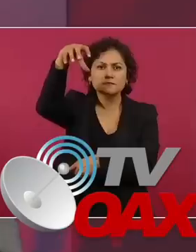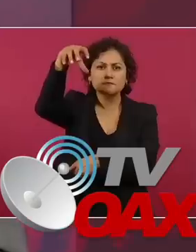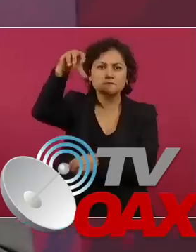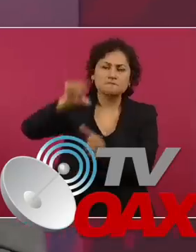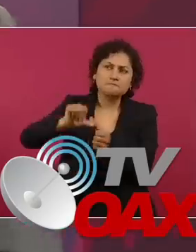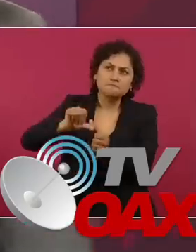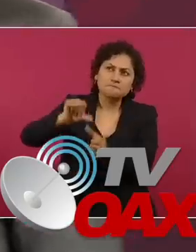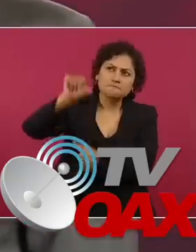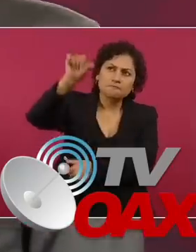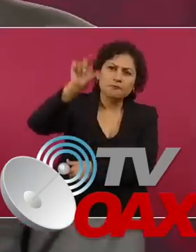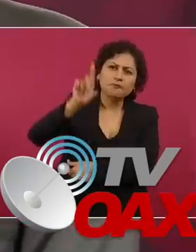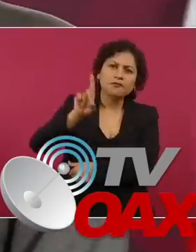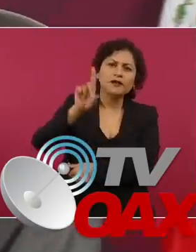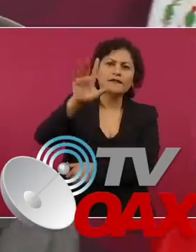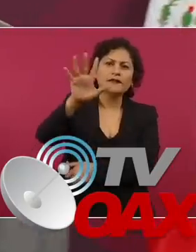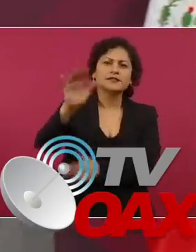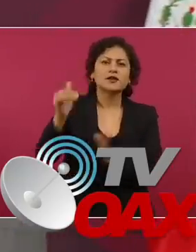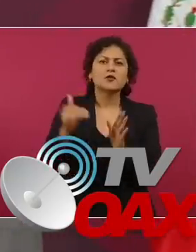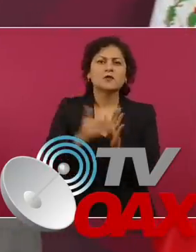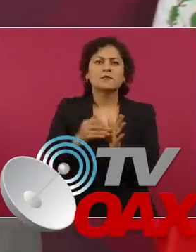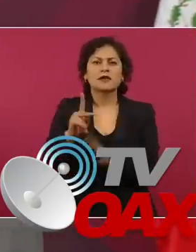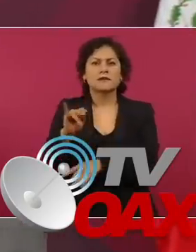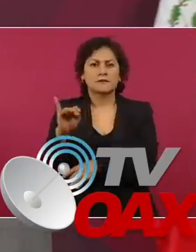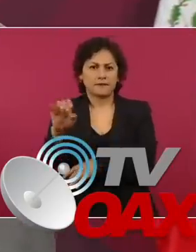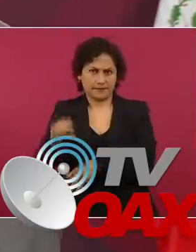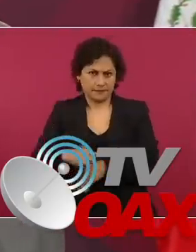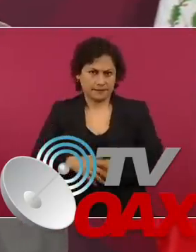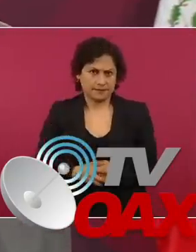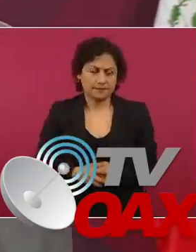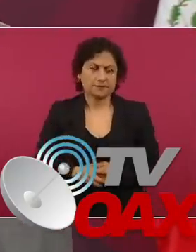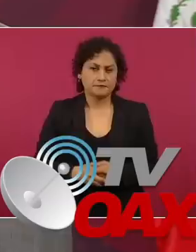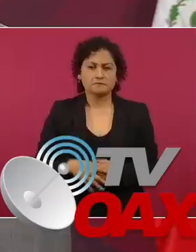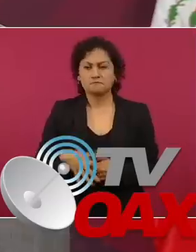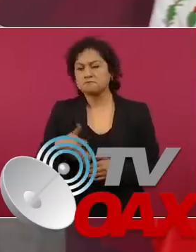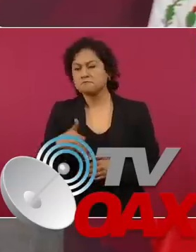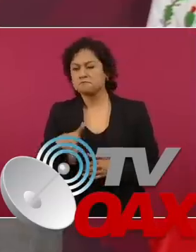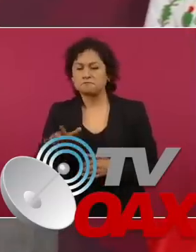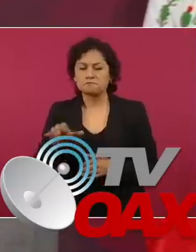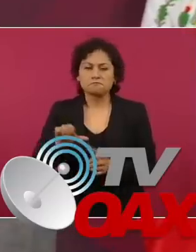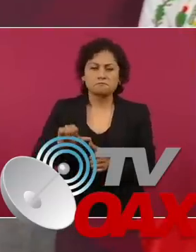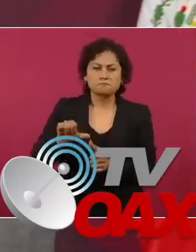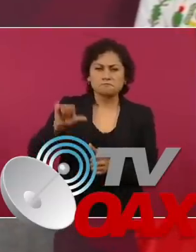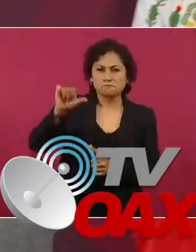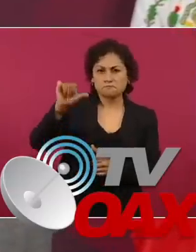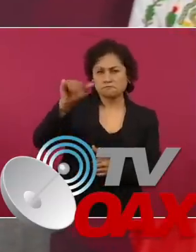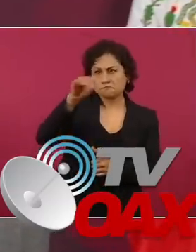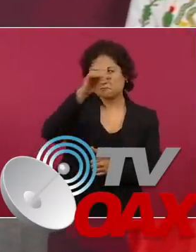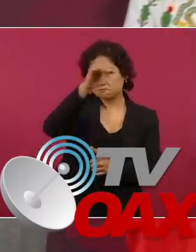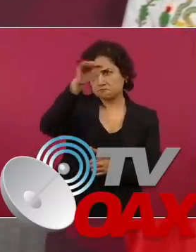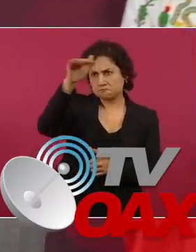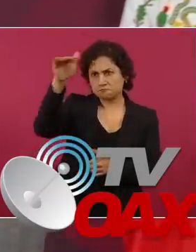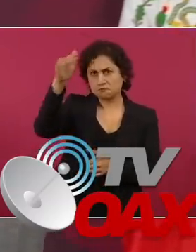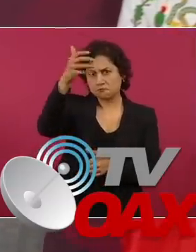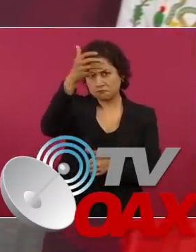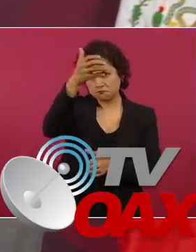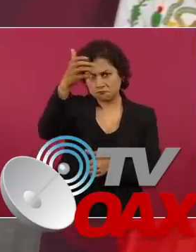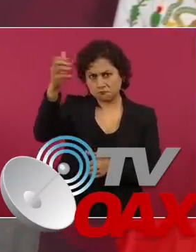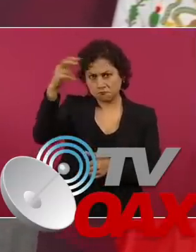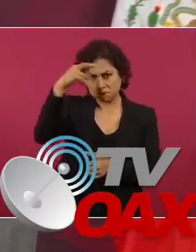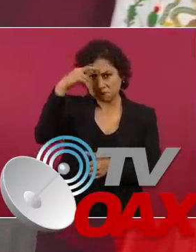35 mil pies, a 30, bueno, 5 mil pies